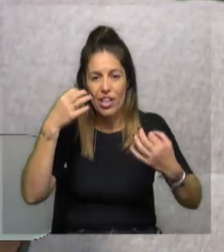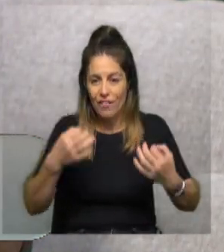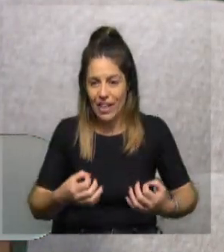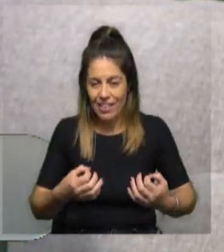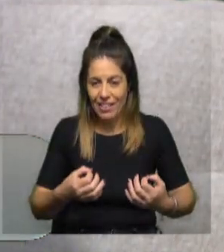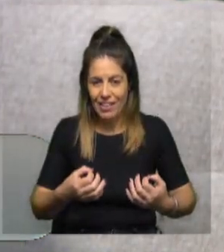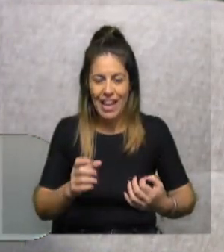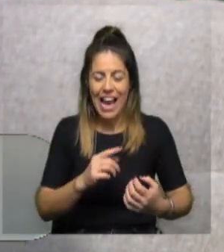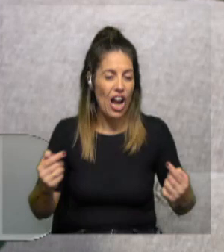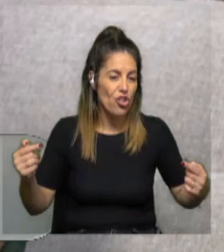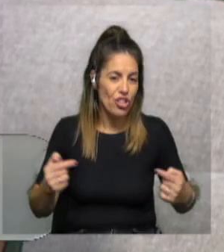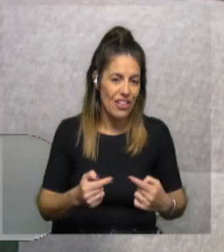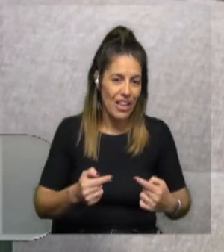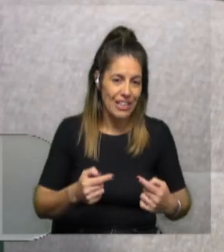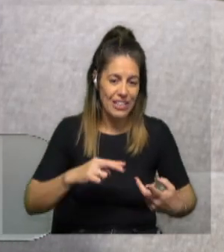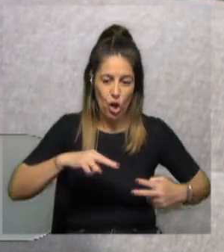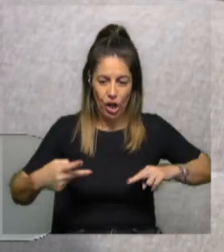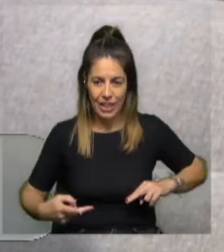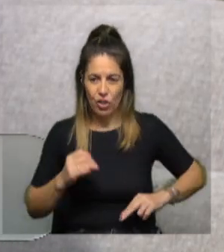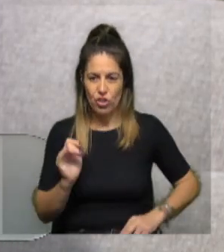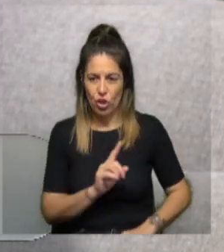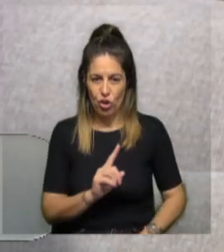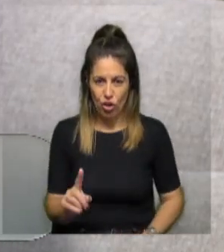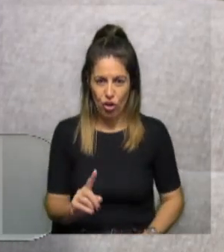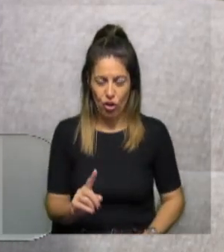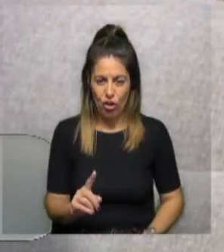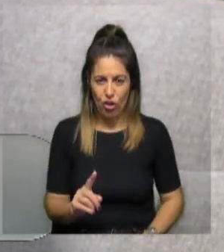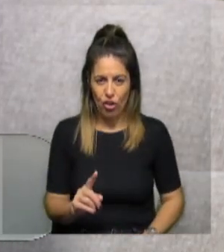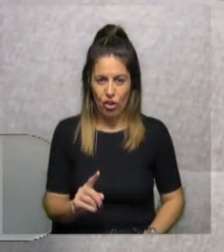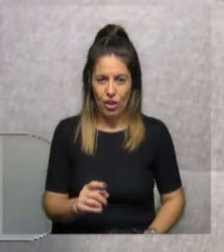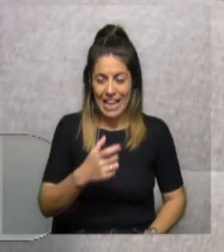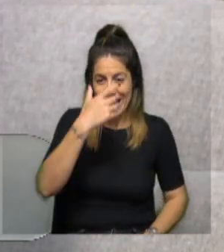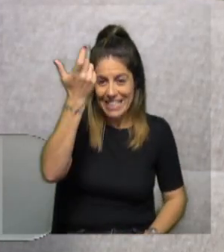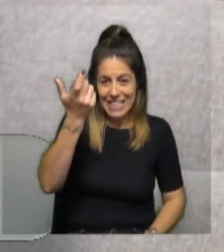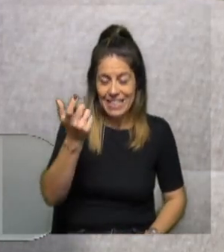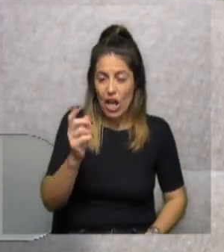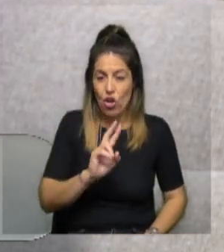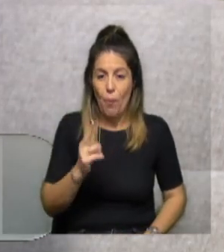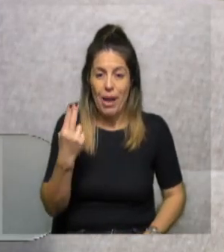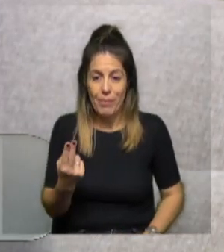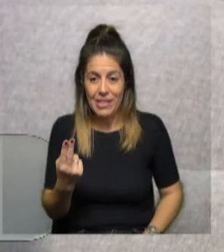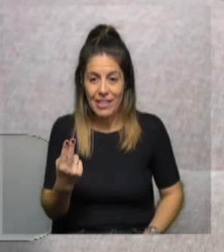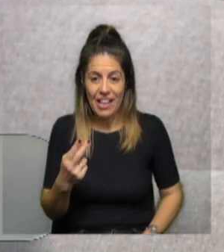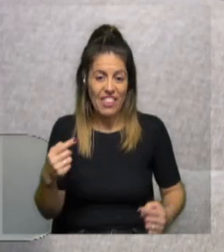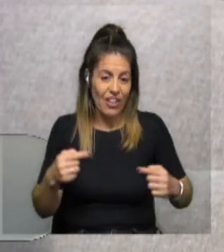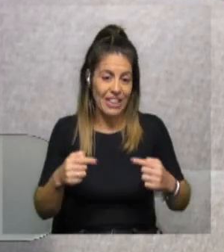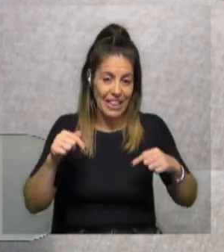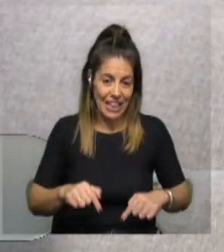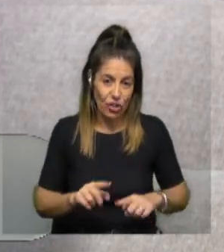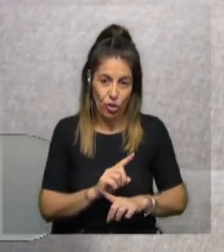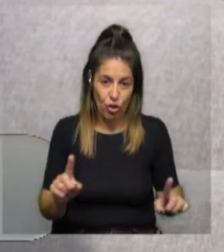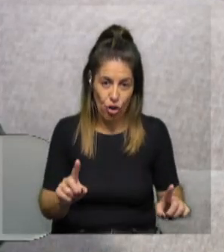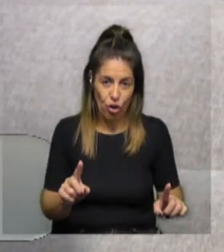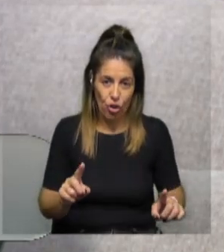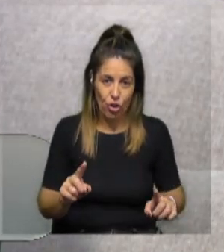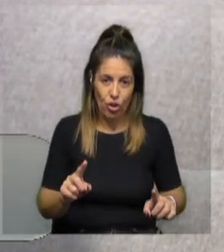no se debate lo genético, no. Lamentablemente la ciencia no nos permite debatir esto, porque del otro lado tiene que ver